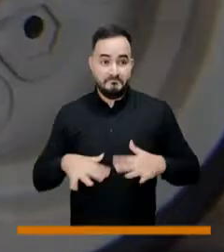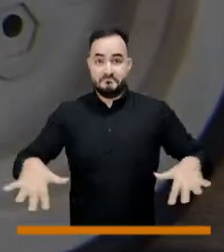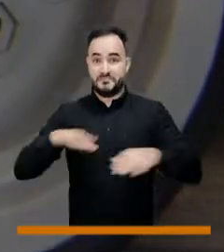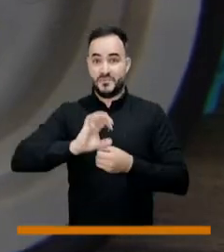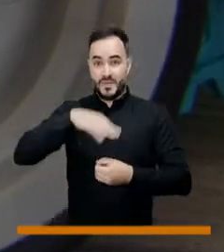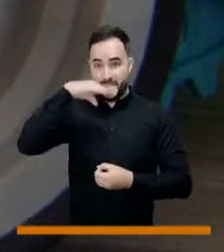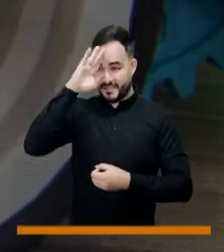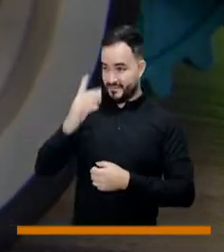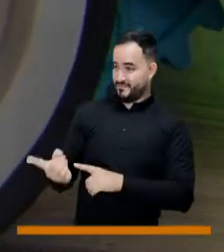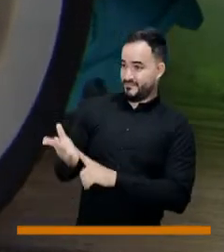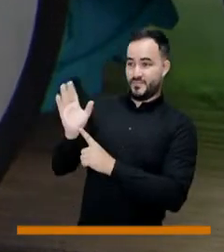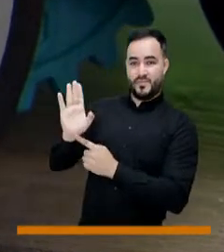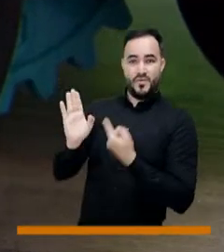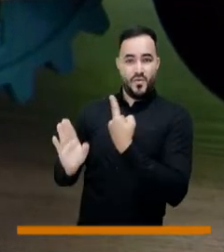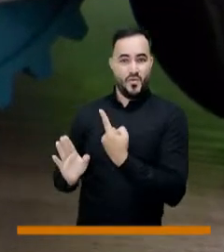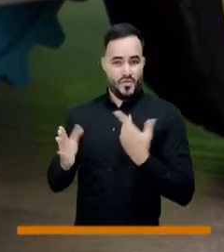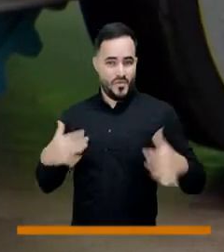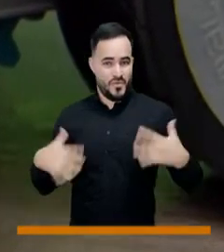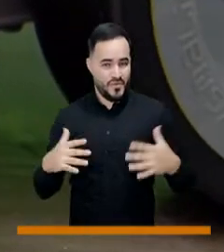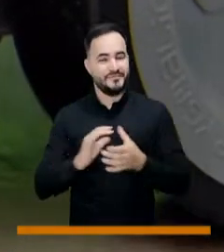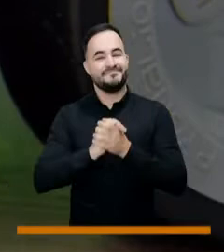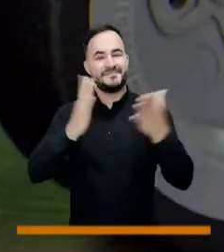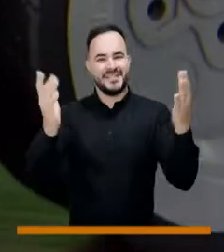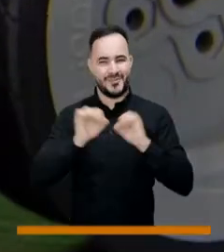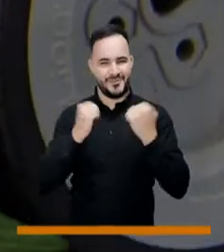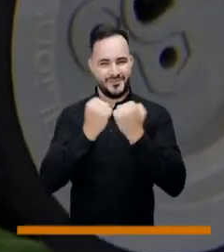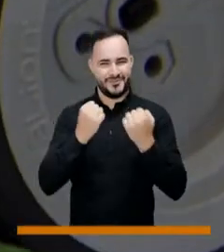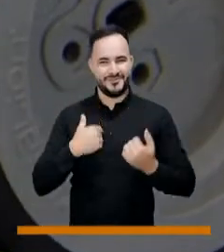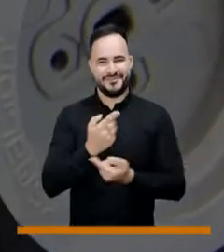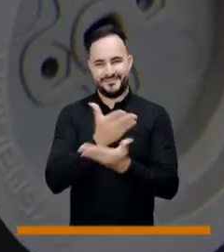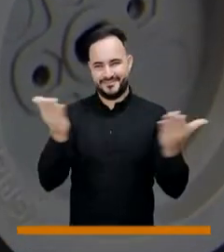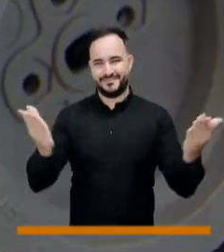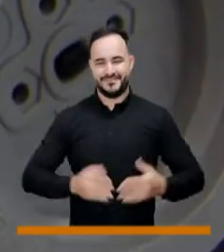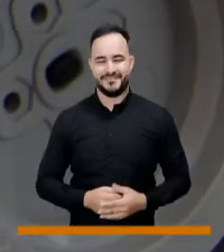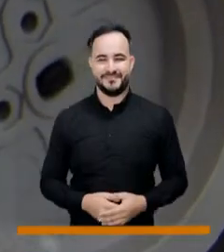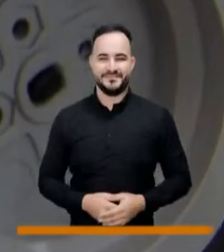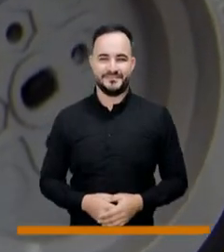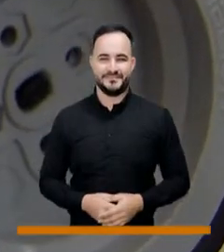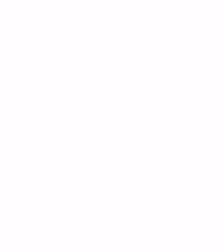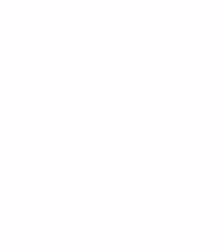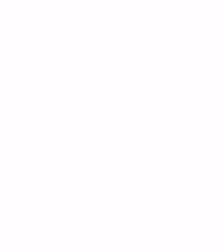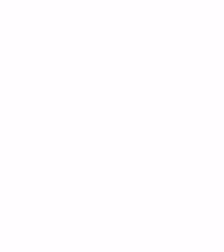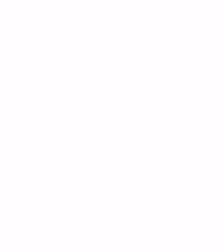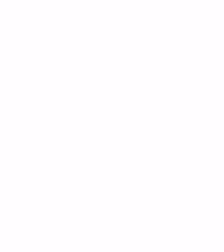Esa es una realidad de Medellín, una realidad que les mostramos en el Consejo Somos Tuyo.